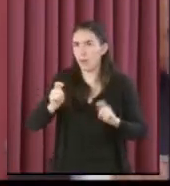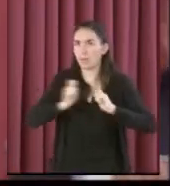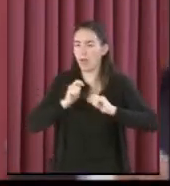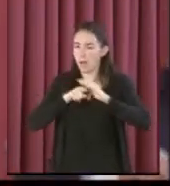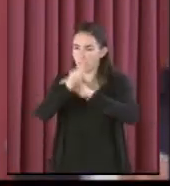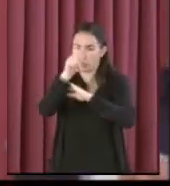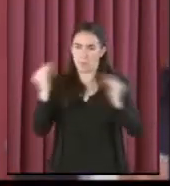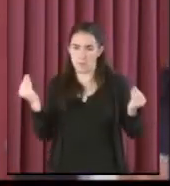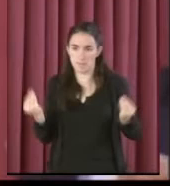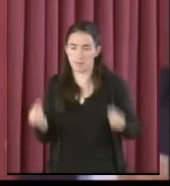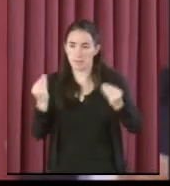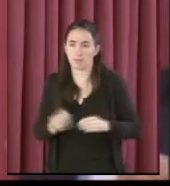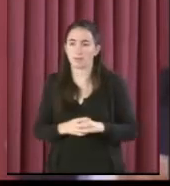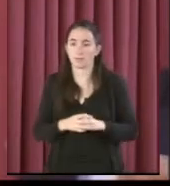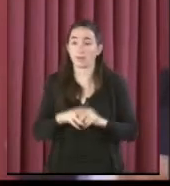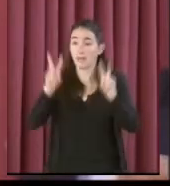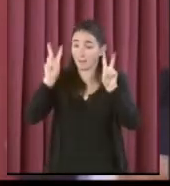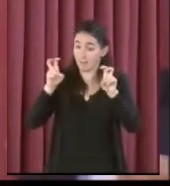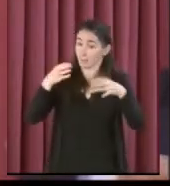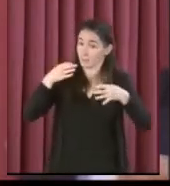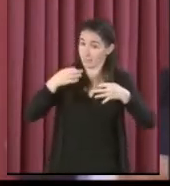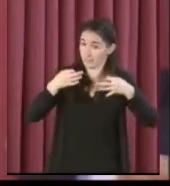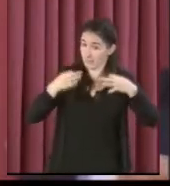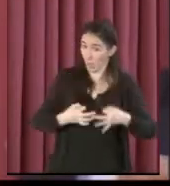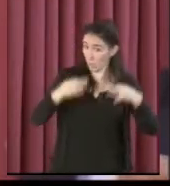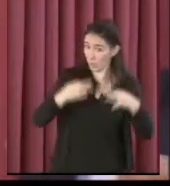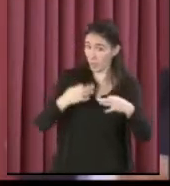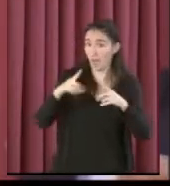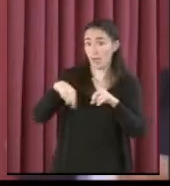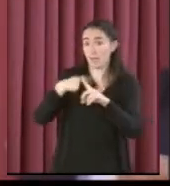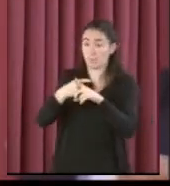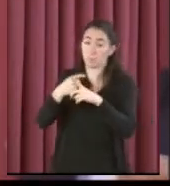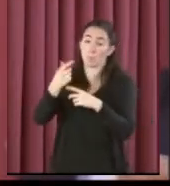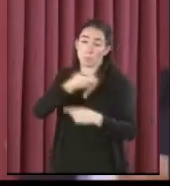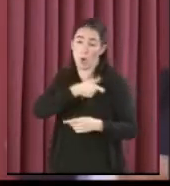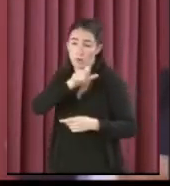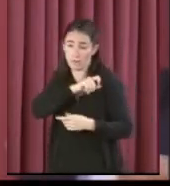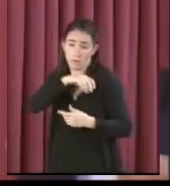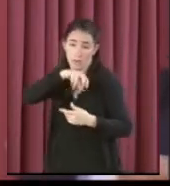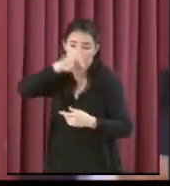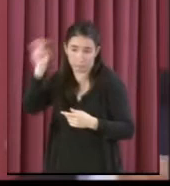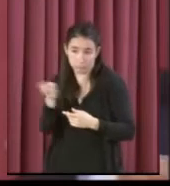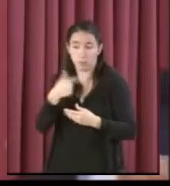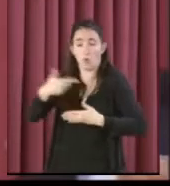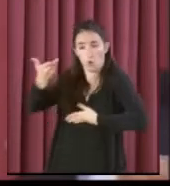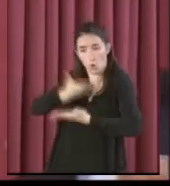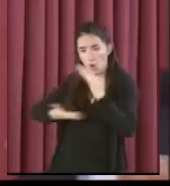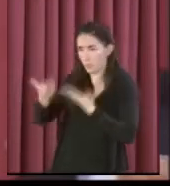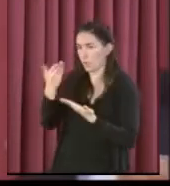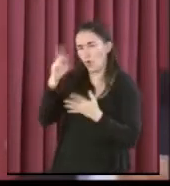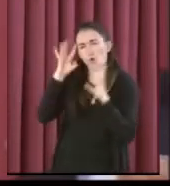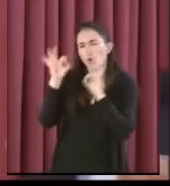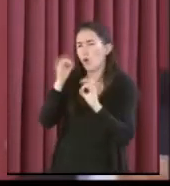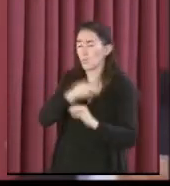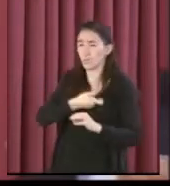sociedad. En este ámbito, y siempre en colaboración con el resto de fuerzas de seguridad, desempeña una función determinante la Policía